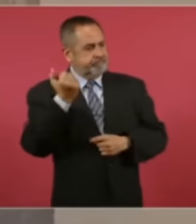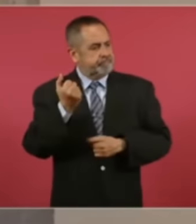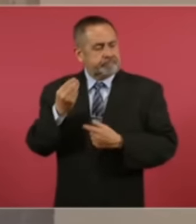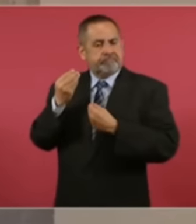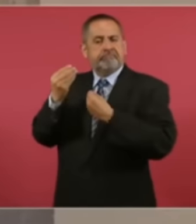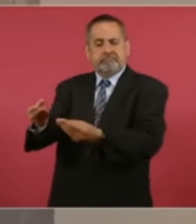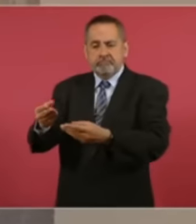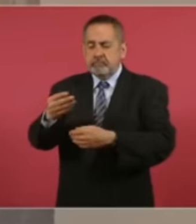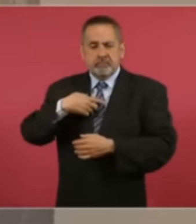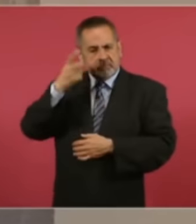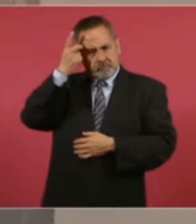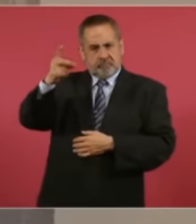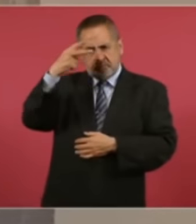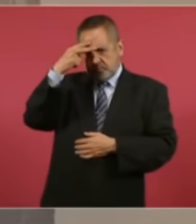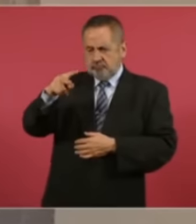nación,